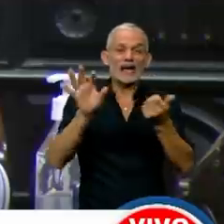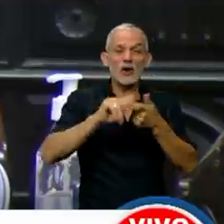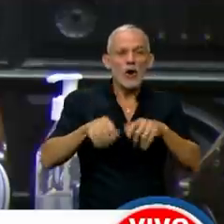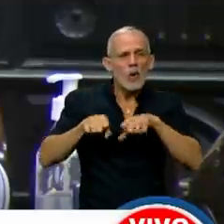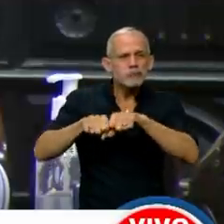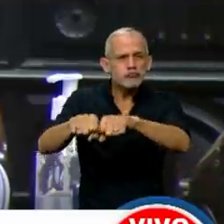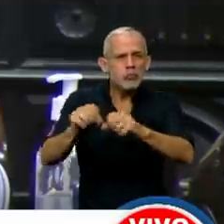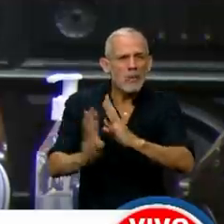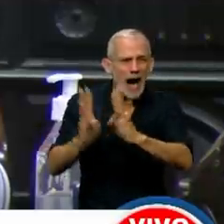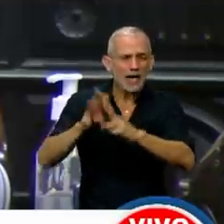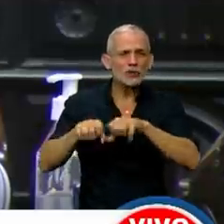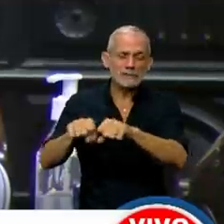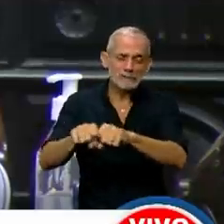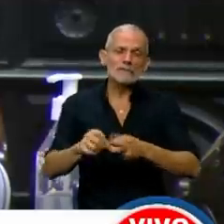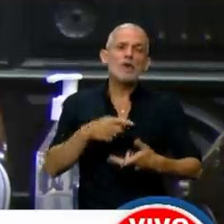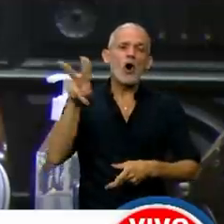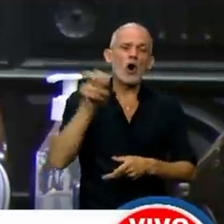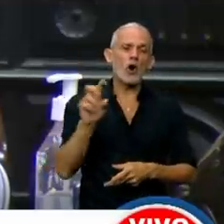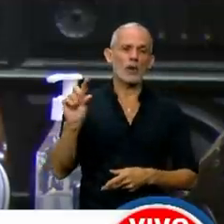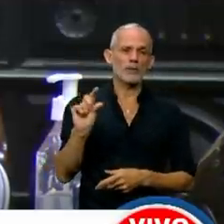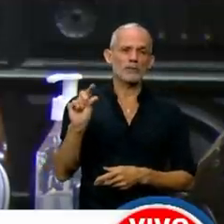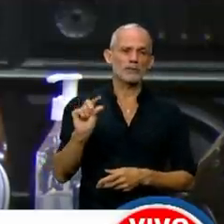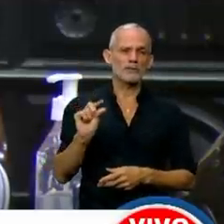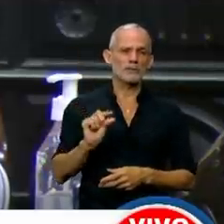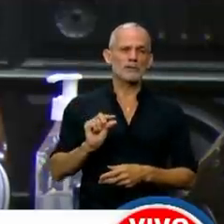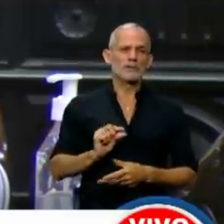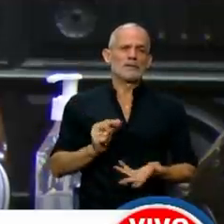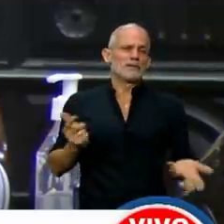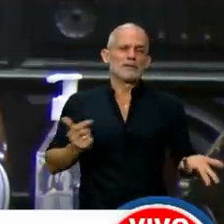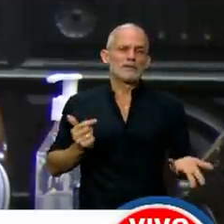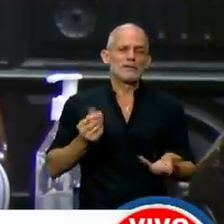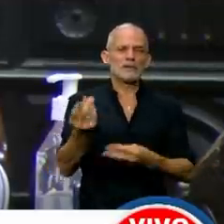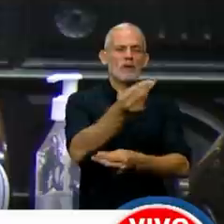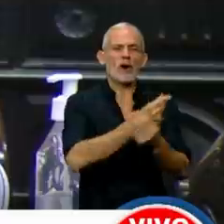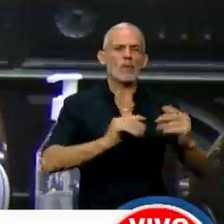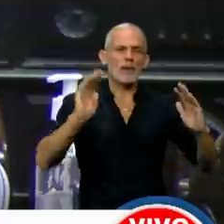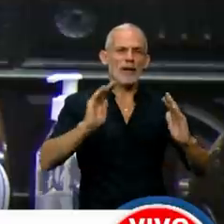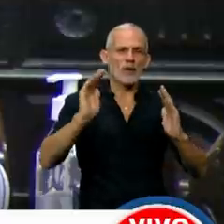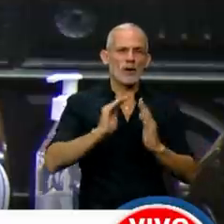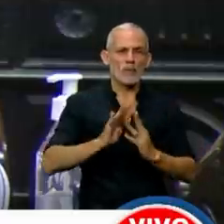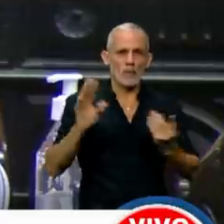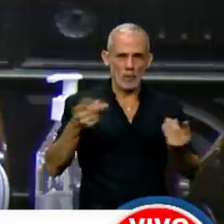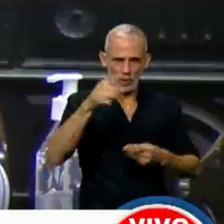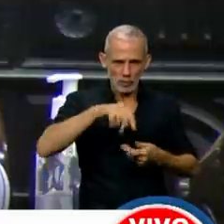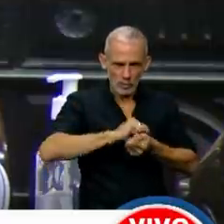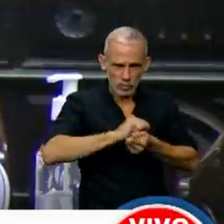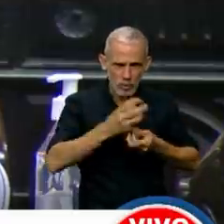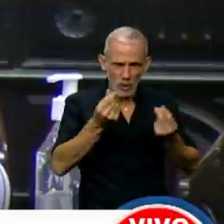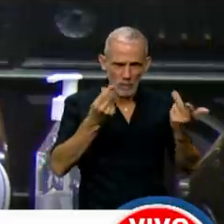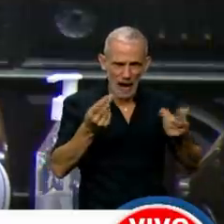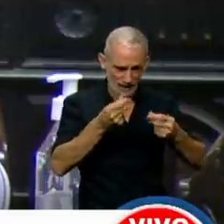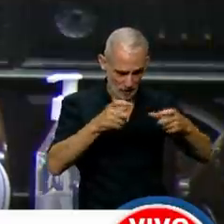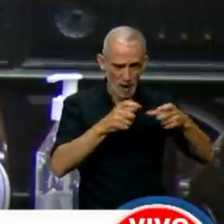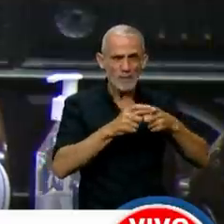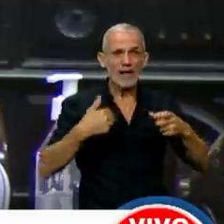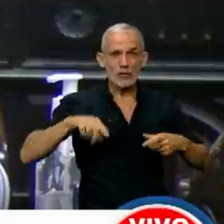pasto porque lo que va a cobrar cada día le va a alcanzar menos porque ustedes van a emitir y la plata nuestra